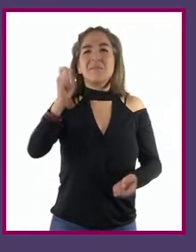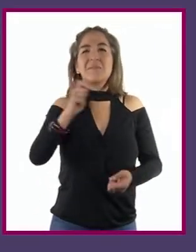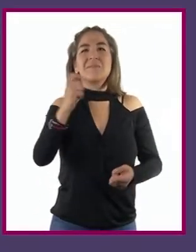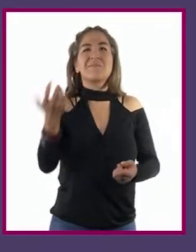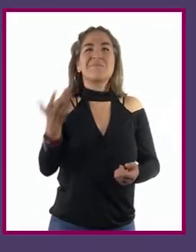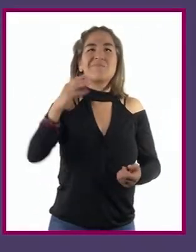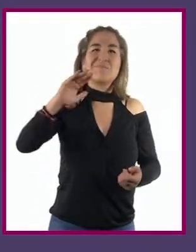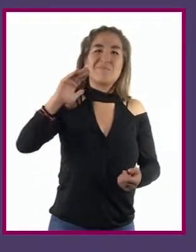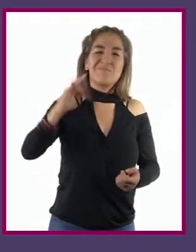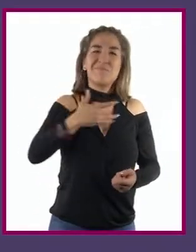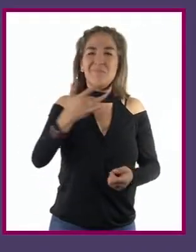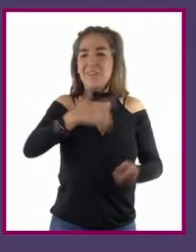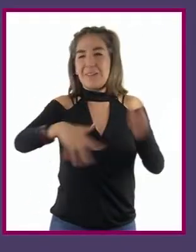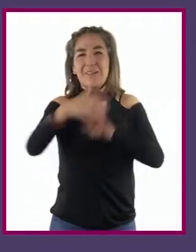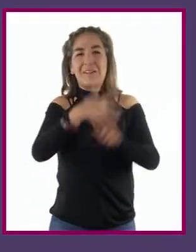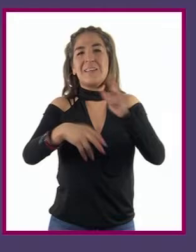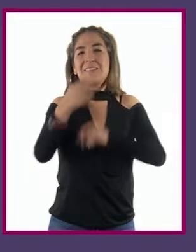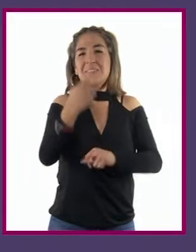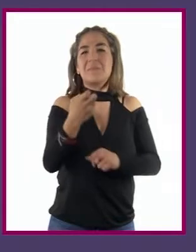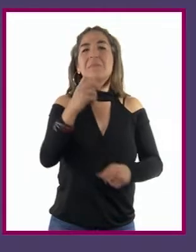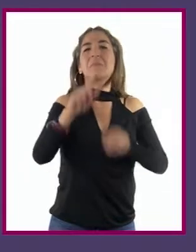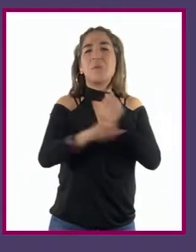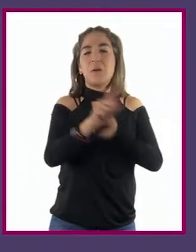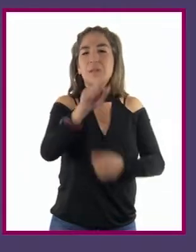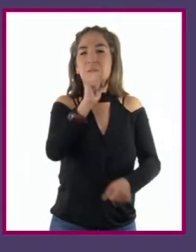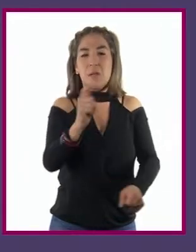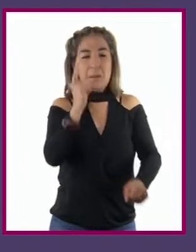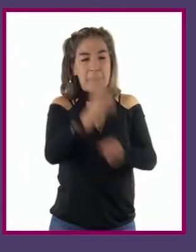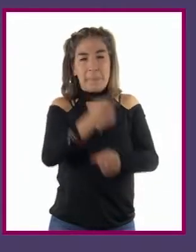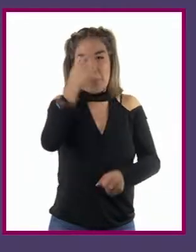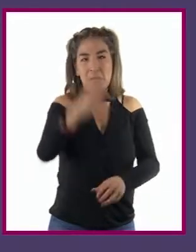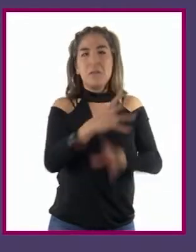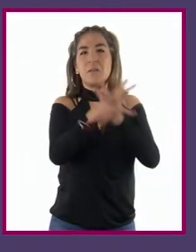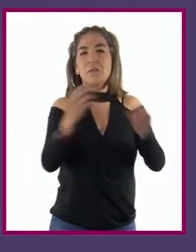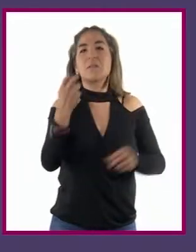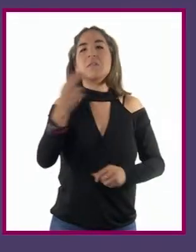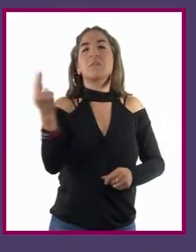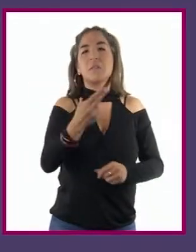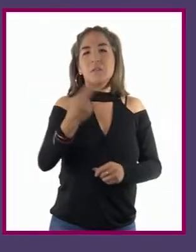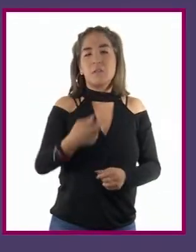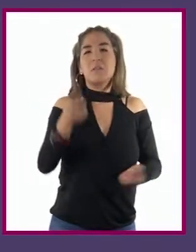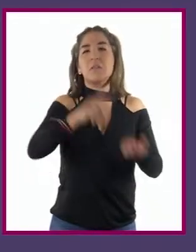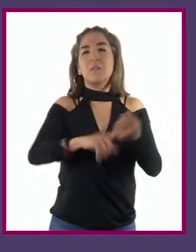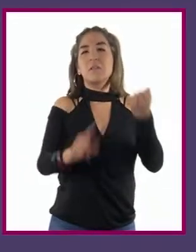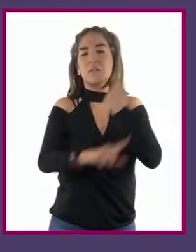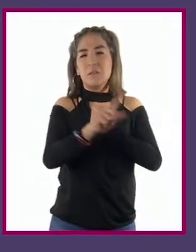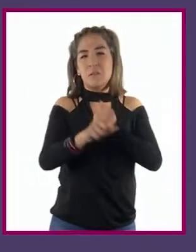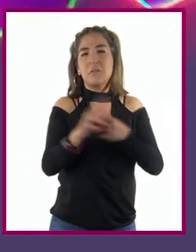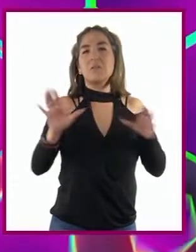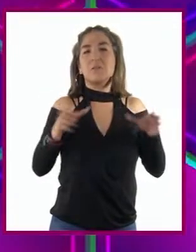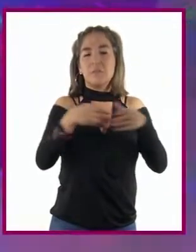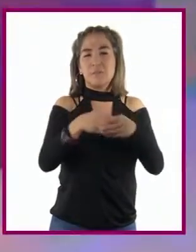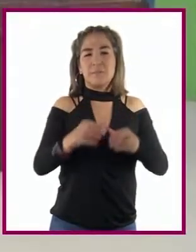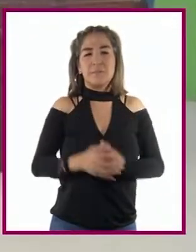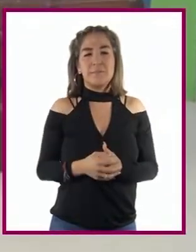que podamos participar en la identificación y solución de las necesidades y problemas